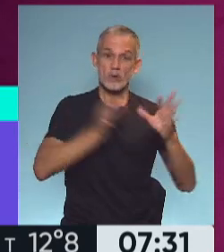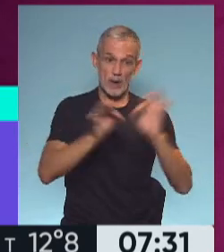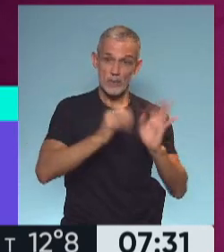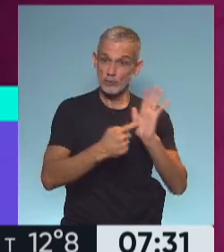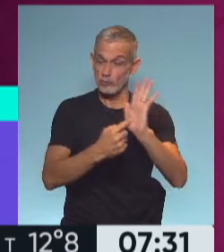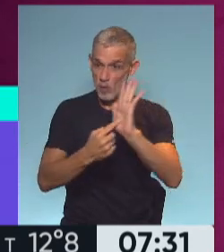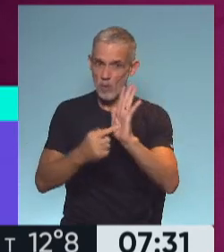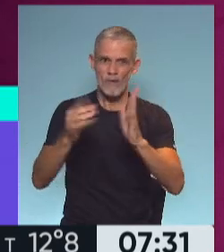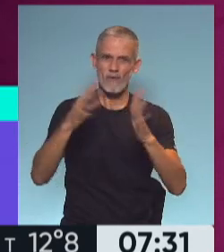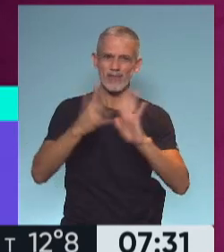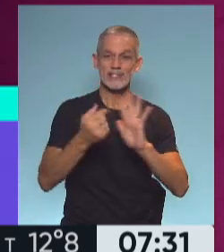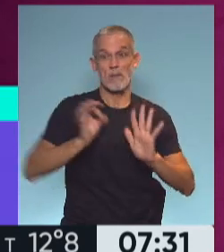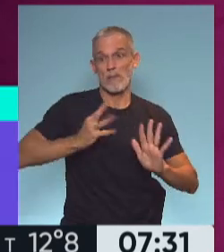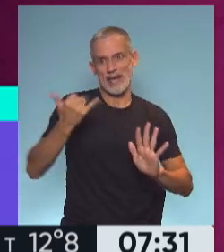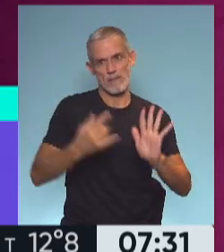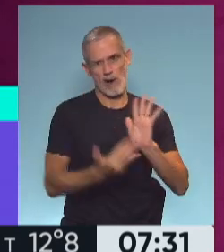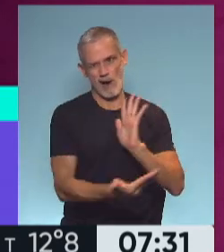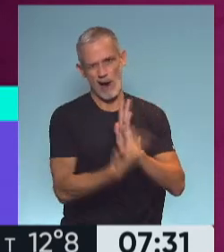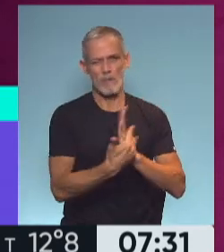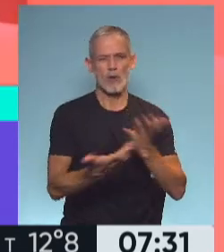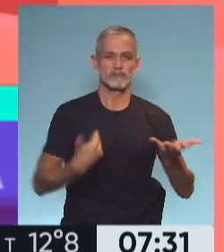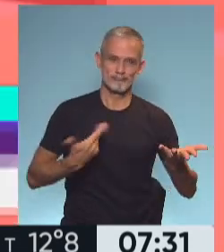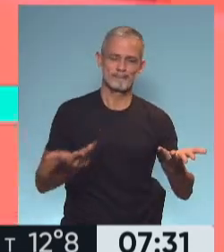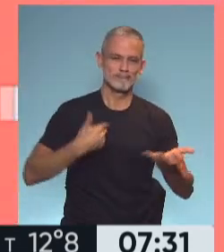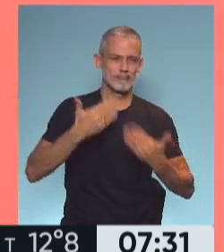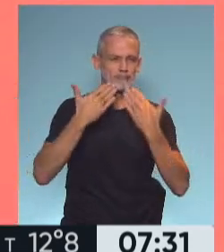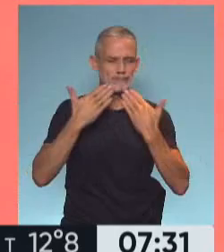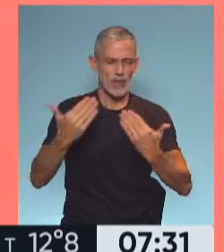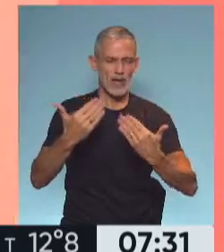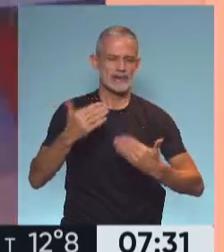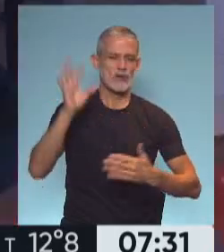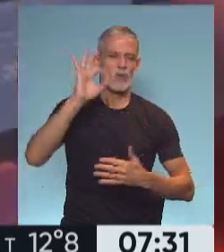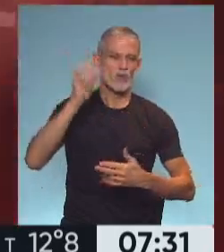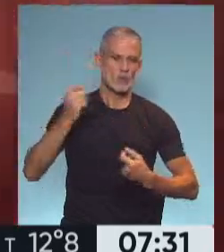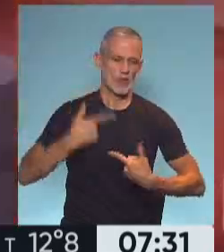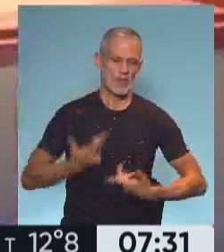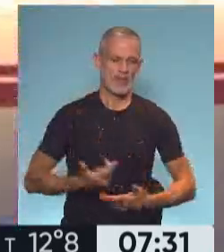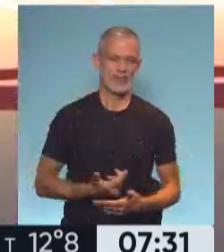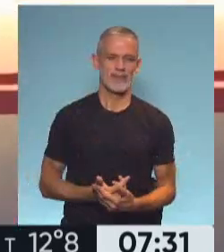desde otro lugar y con otro respaldo, y la verdad estamos muy agradecidas de la oportunidad.